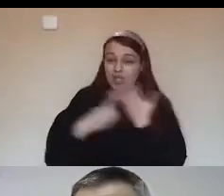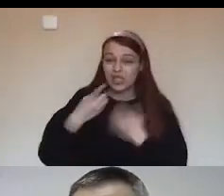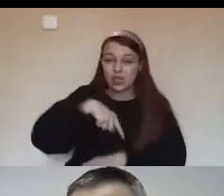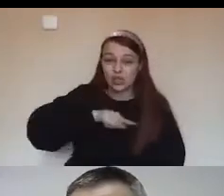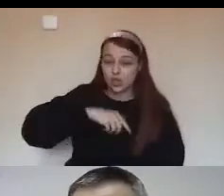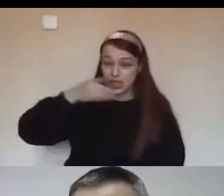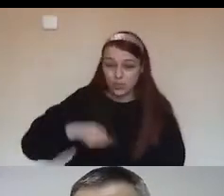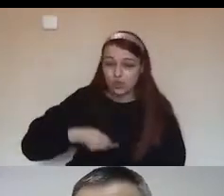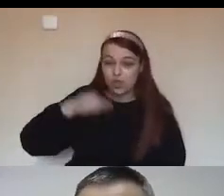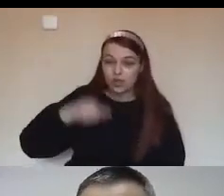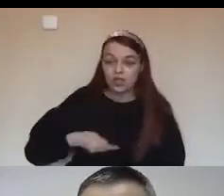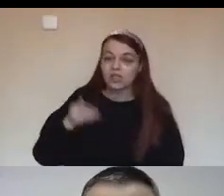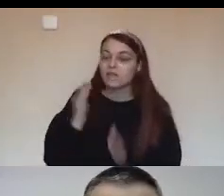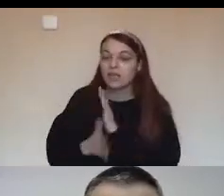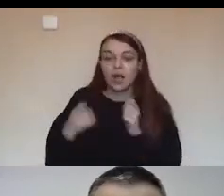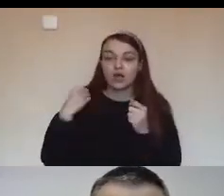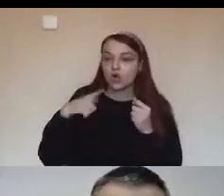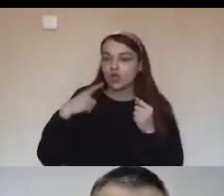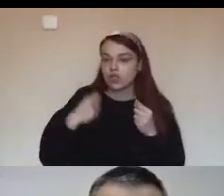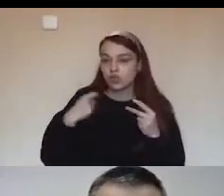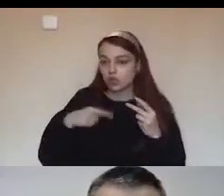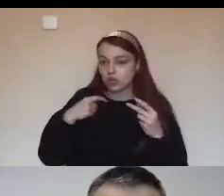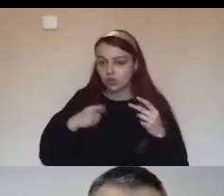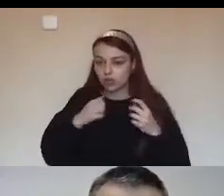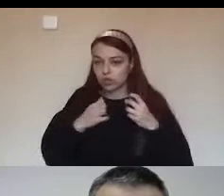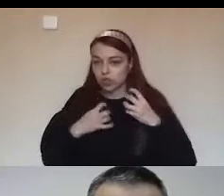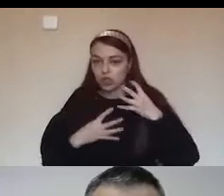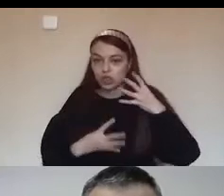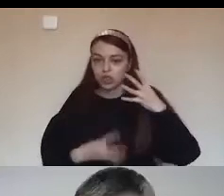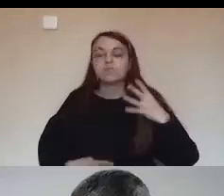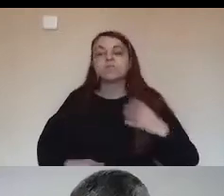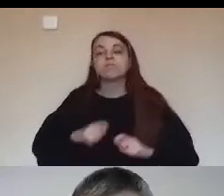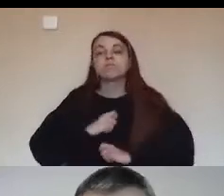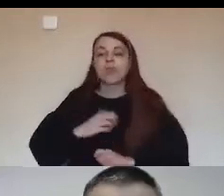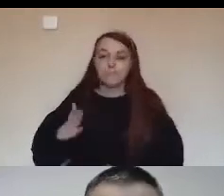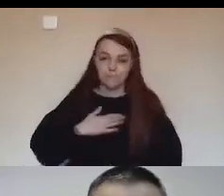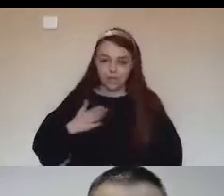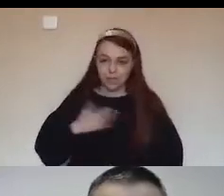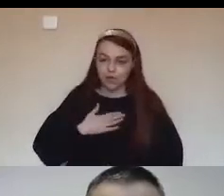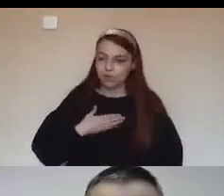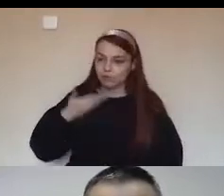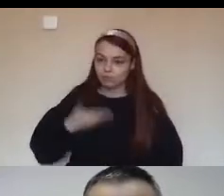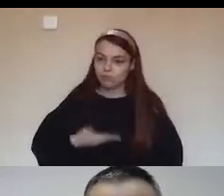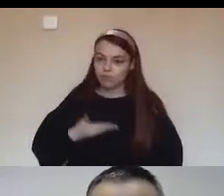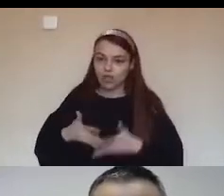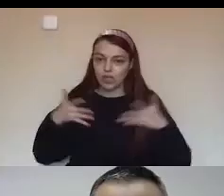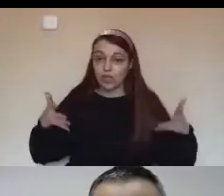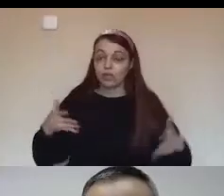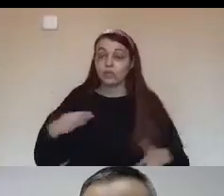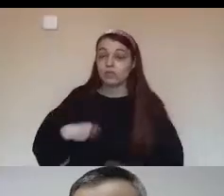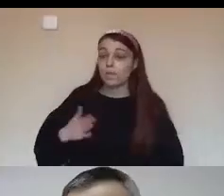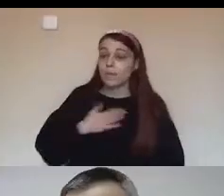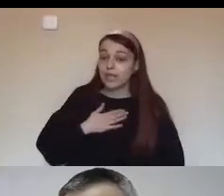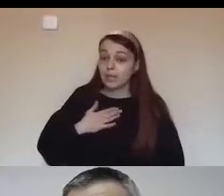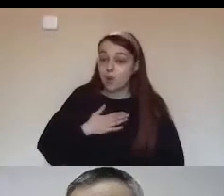Bueno, tenemos ahí una serie de cuestiones que nos convierten, nos dan un patrimonio muy grande. Y ese patrimonio es